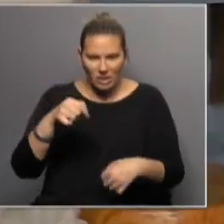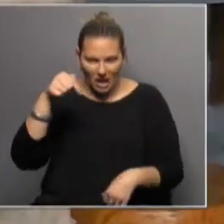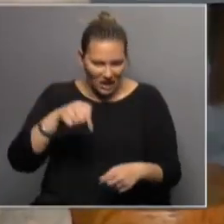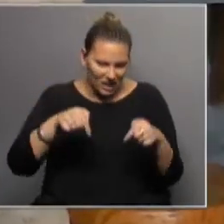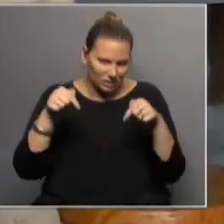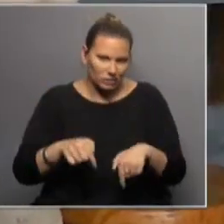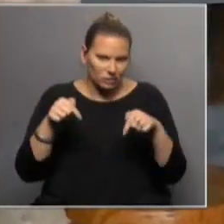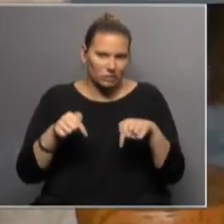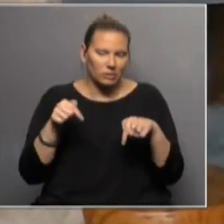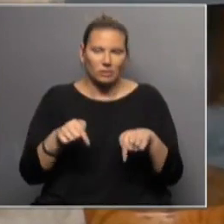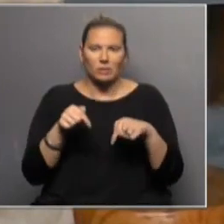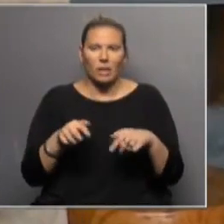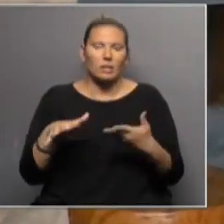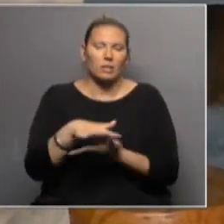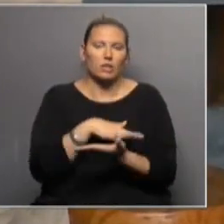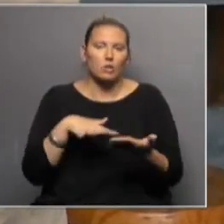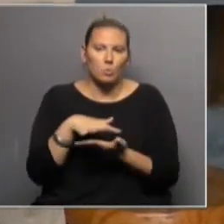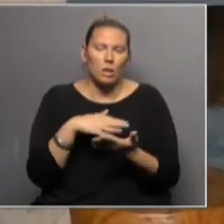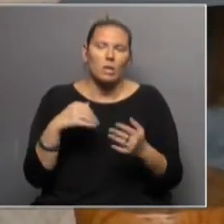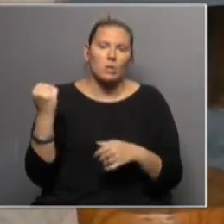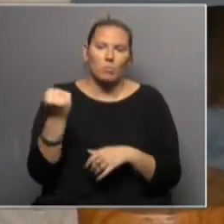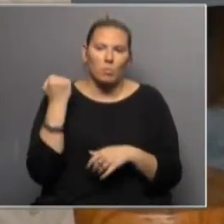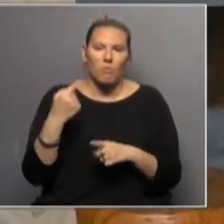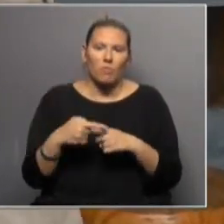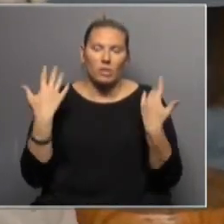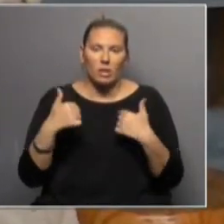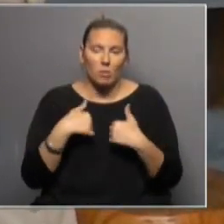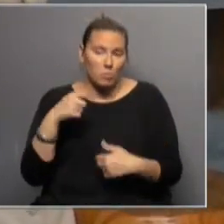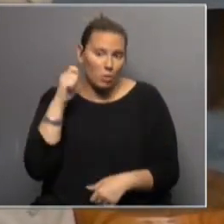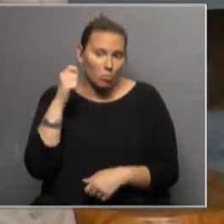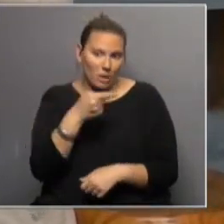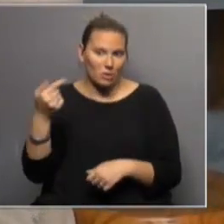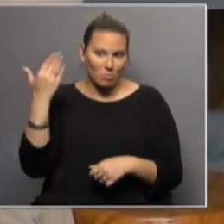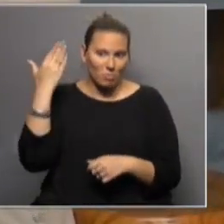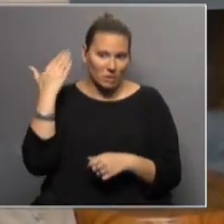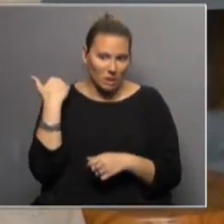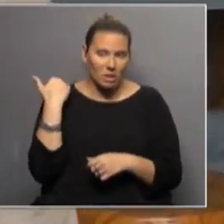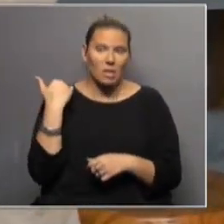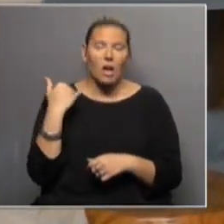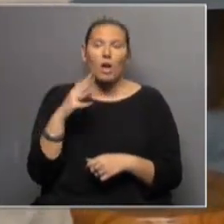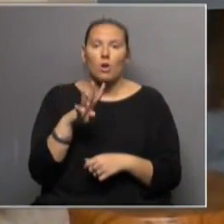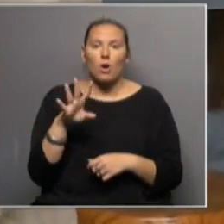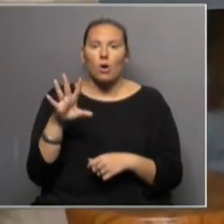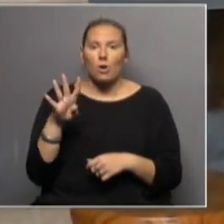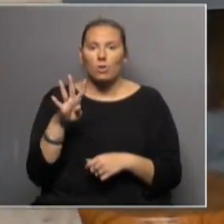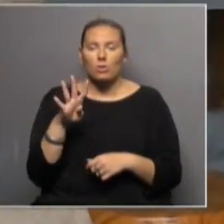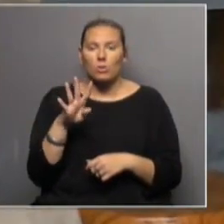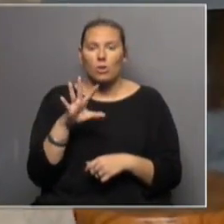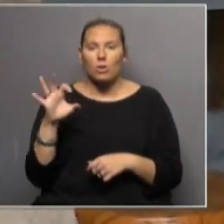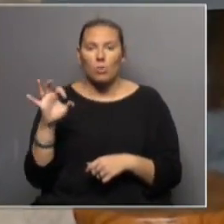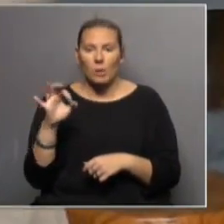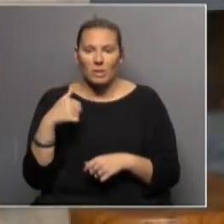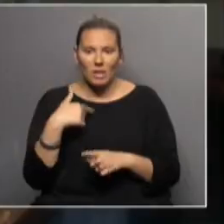acá. Este es el lugar. Acá, bueno, festejé mi cumpleaños la semana pasada. Los 90 de mi tía Ivone, ahí